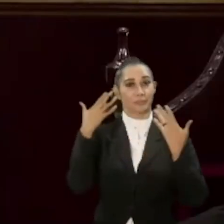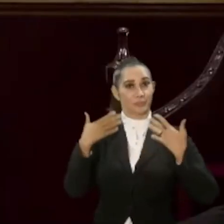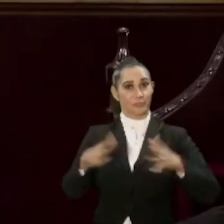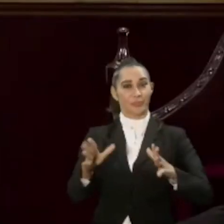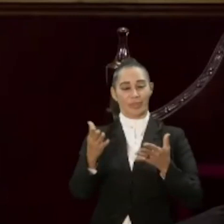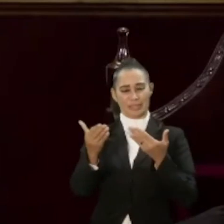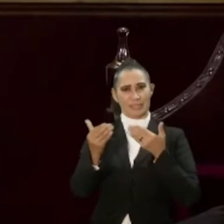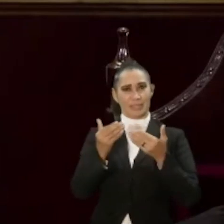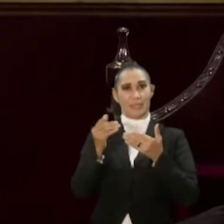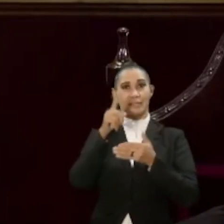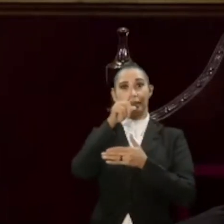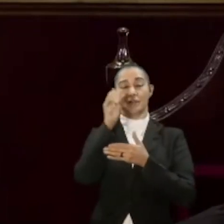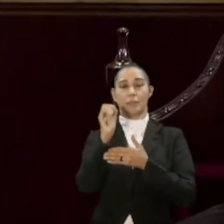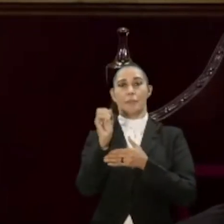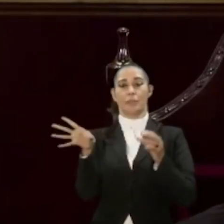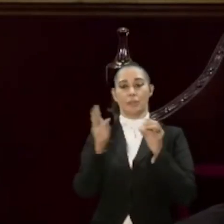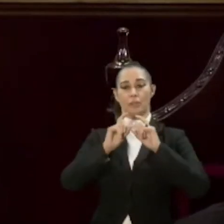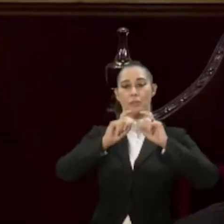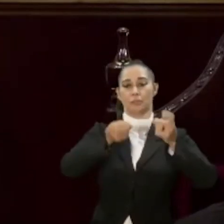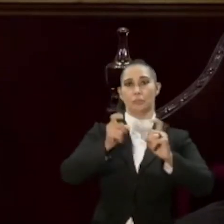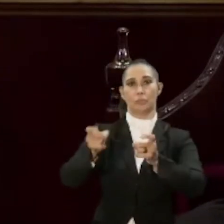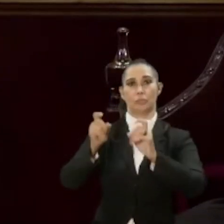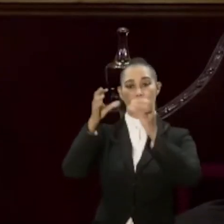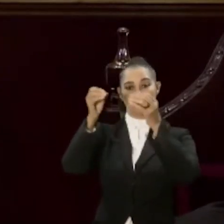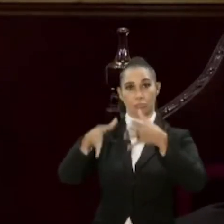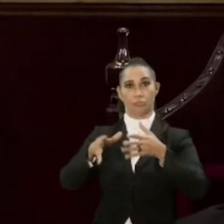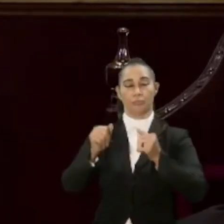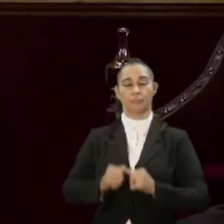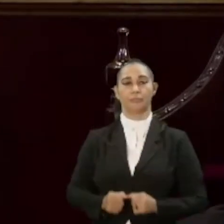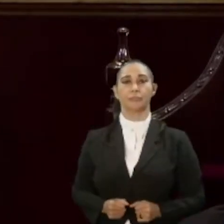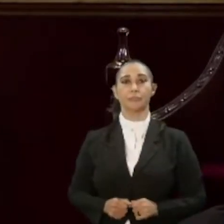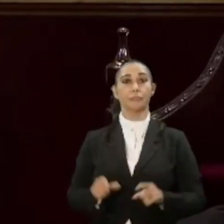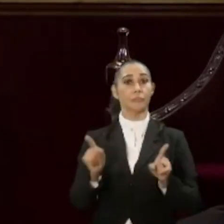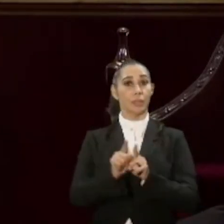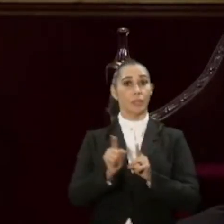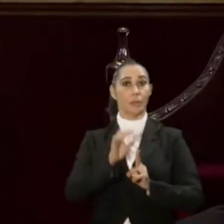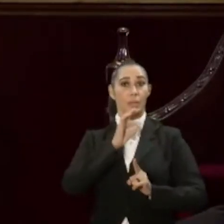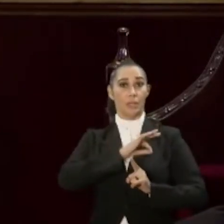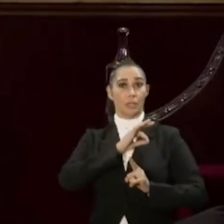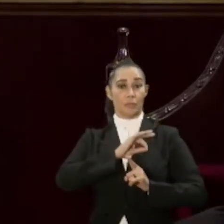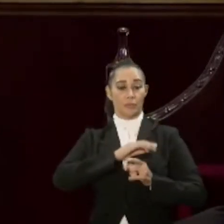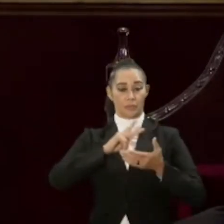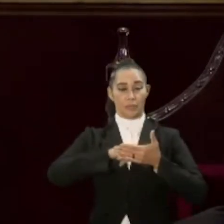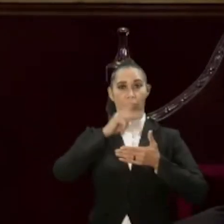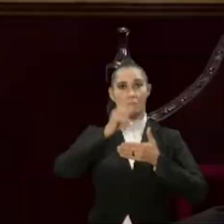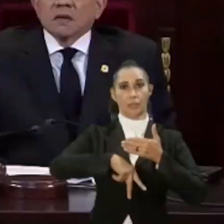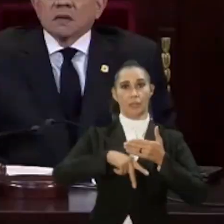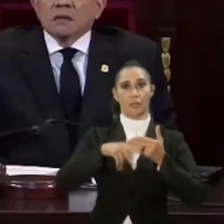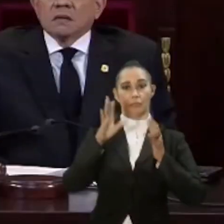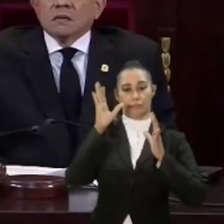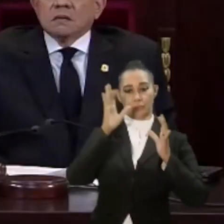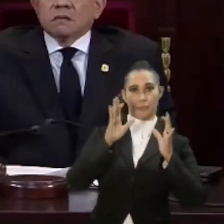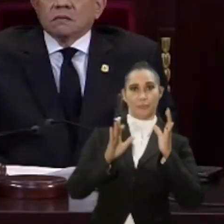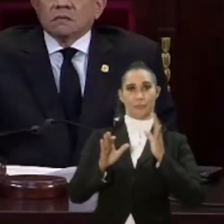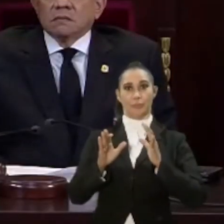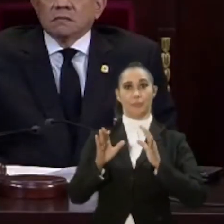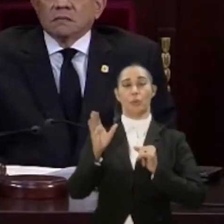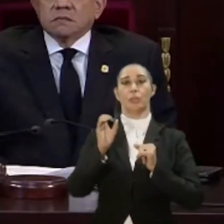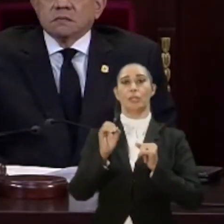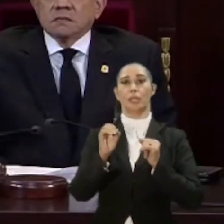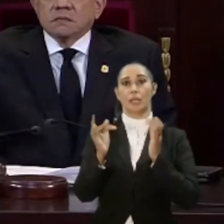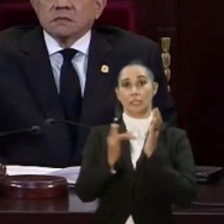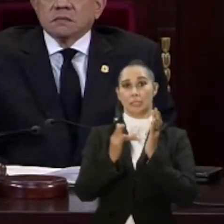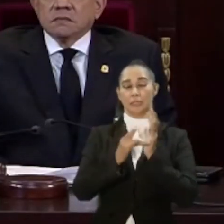casi 100.000 que le habíamos entregado a profesores. Además, se han beneficiado del programa de robótica más de